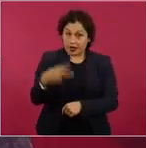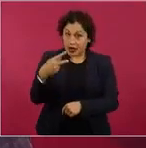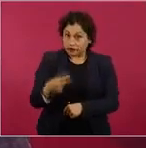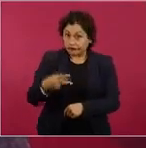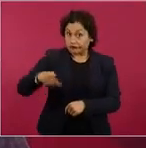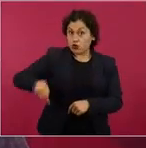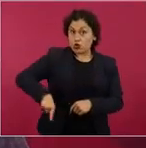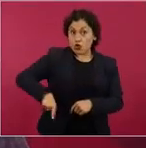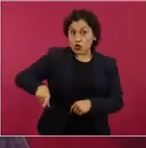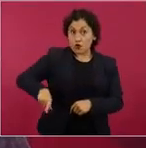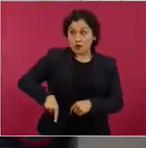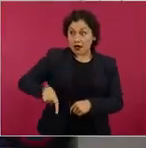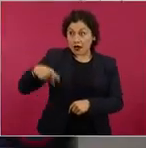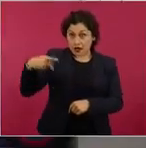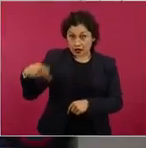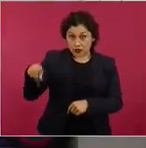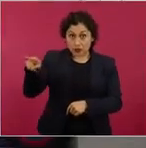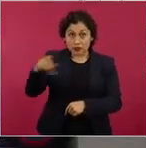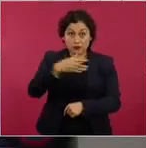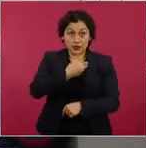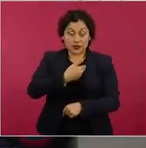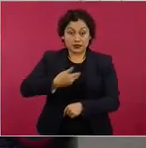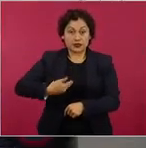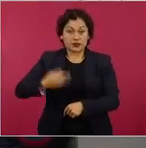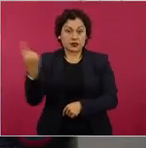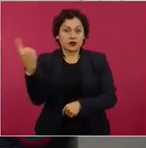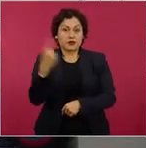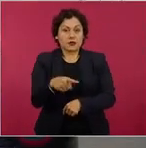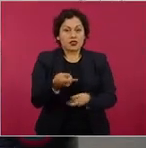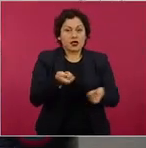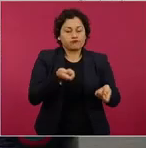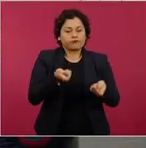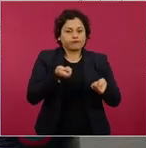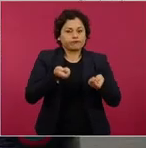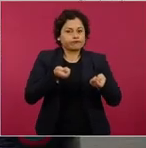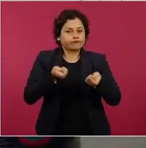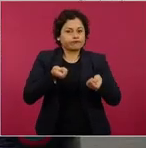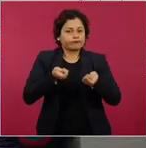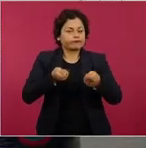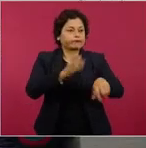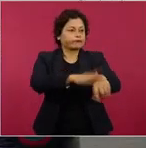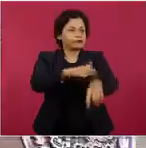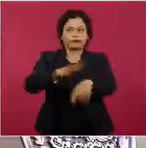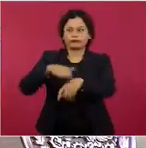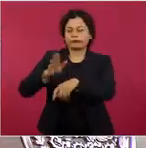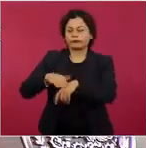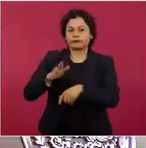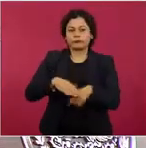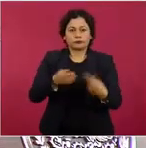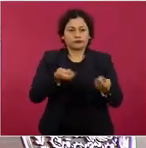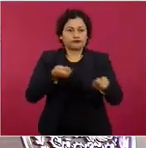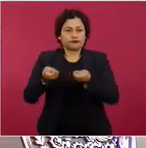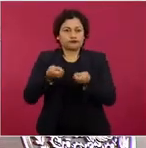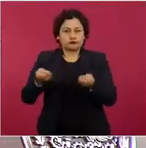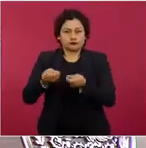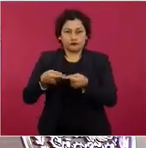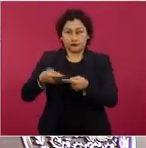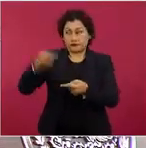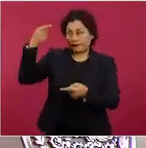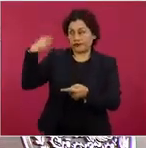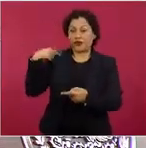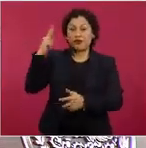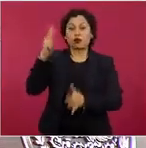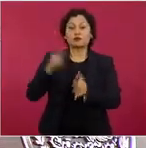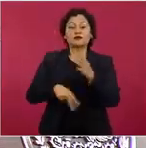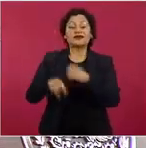administración, por instrucciones del señor presidente Andrés Manuel López Obrador, para mantener los precios de noviembre del 2018 y